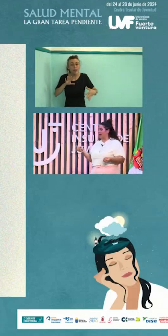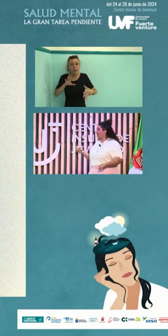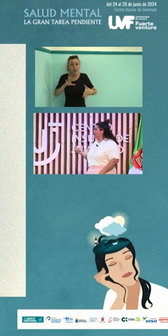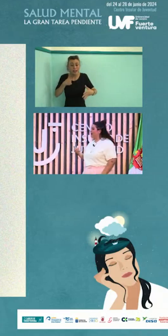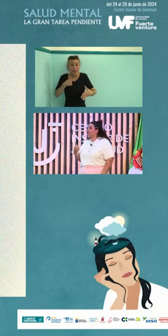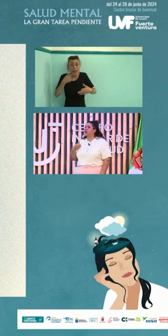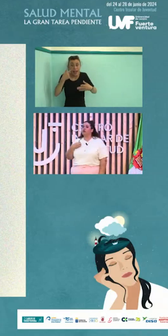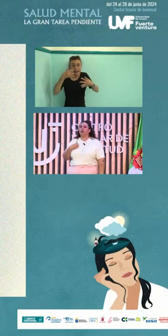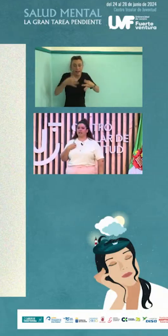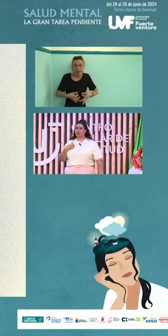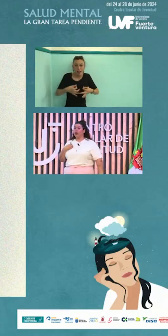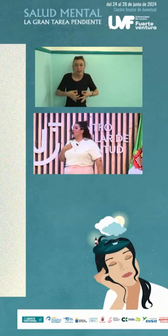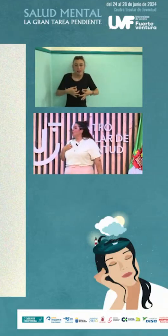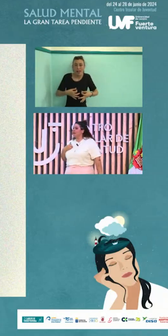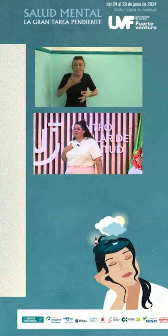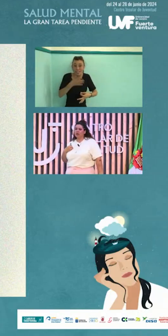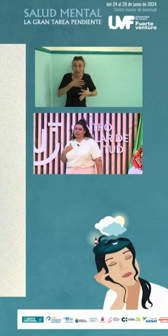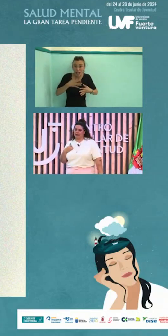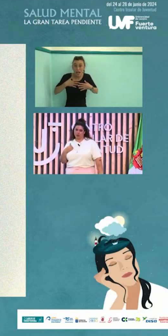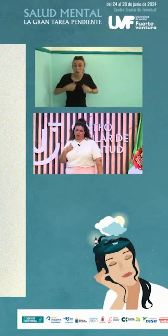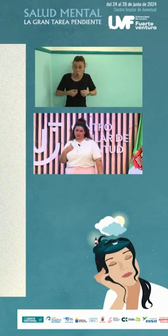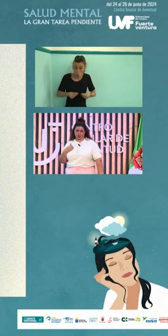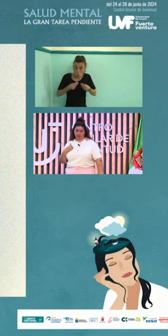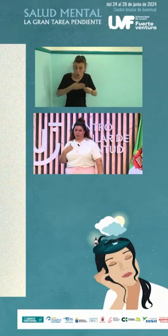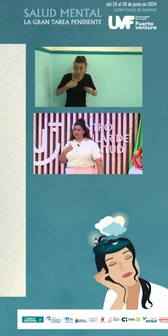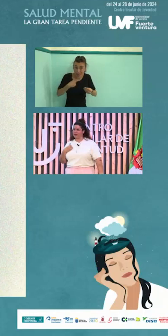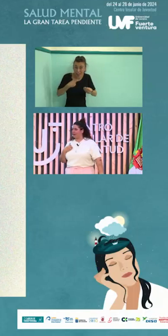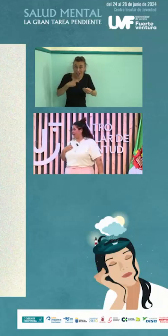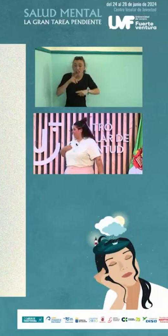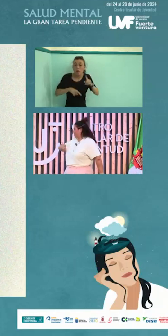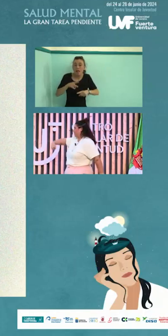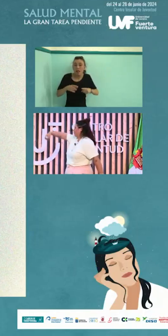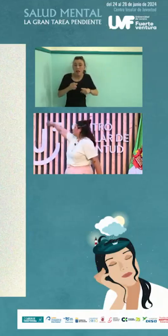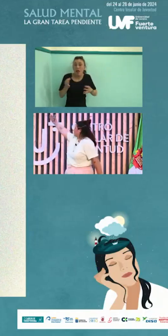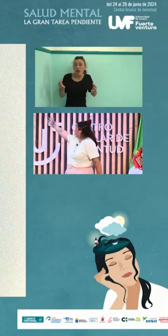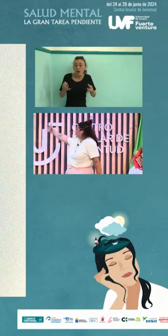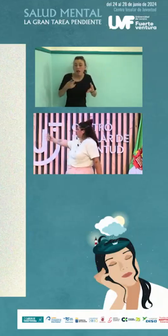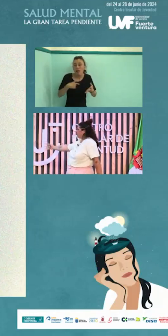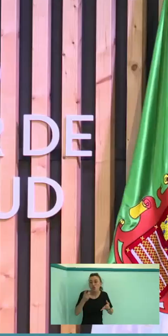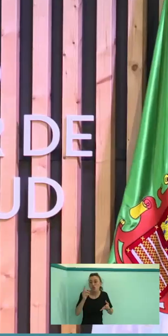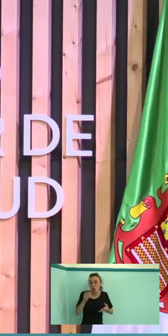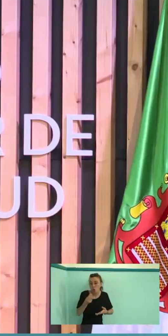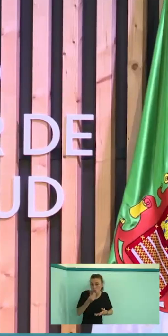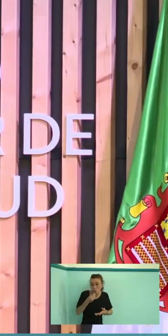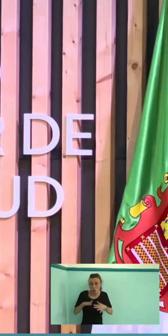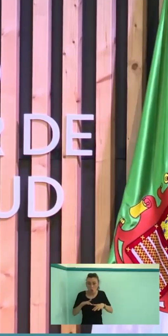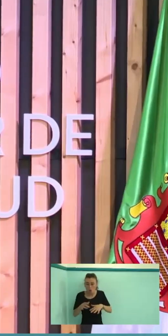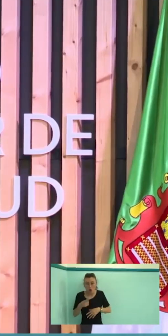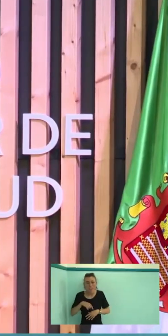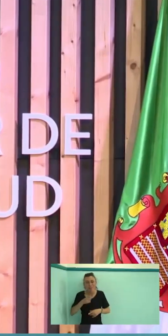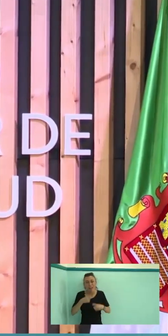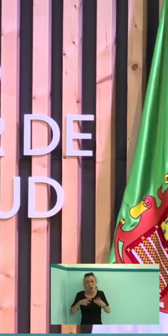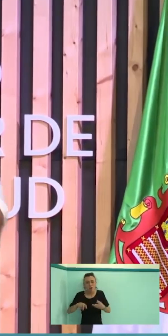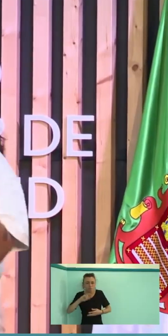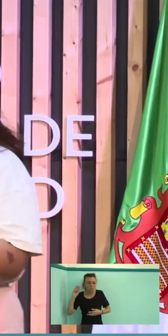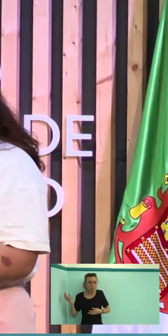que la realidad es que para tú tener una buena salud no depende solamente de lo que comes y lo que te mueves vida mía depende de muchísimas cosas de dónde vives del